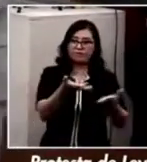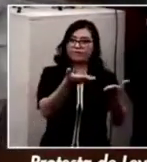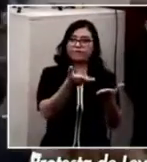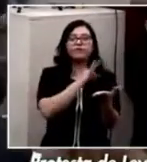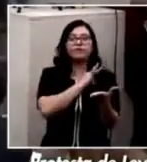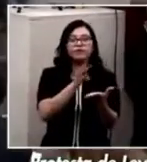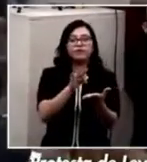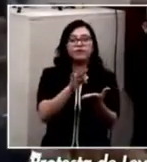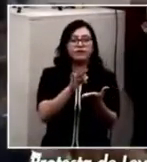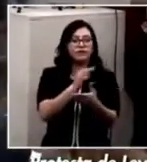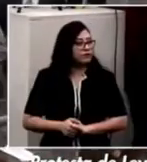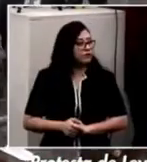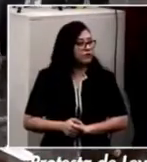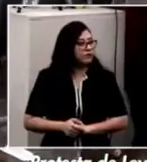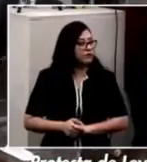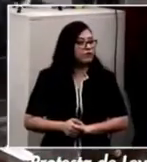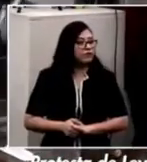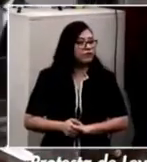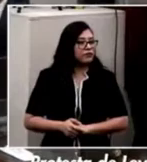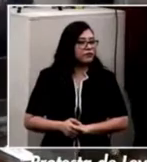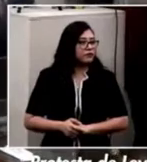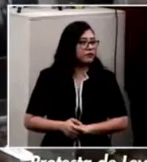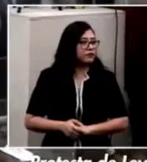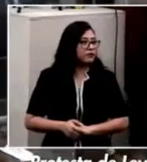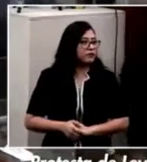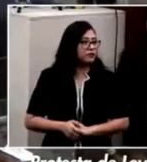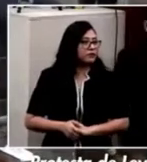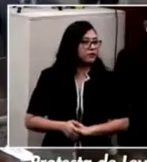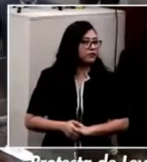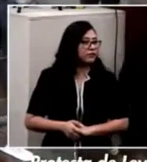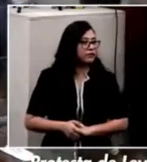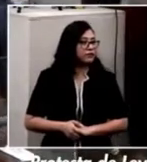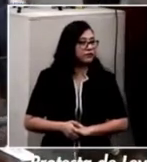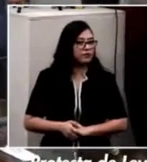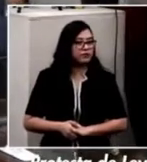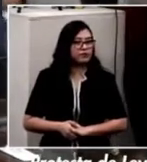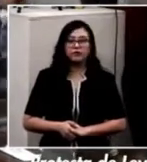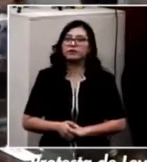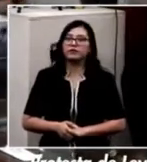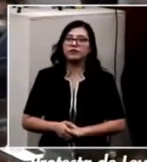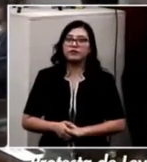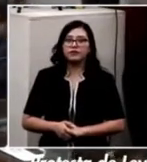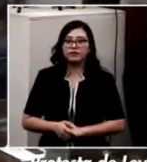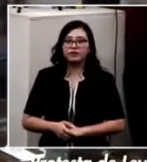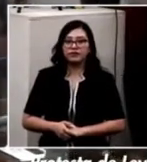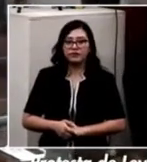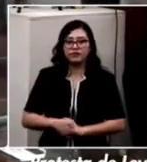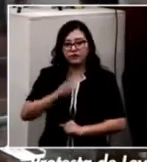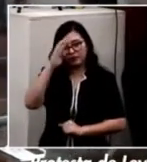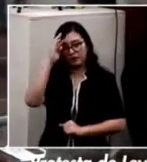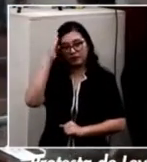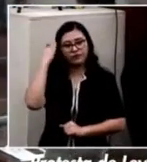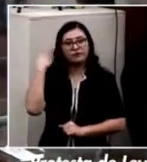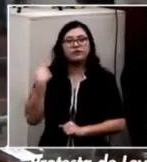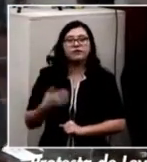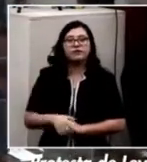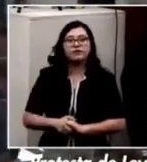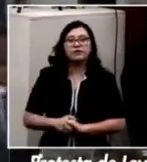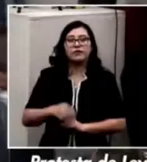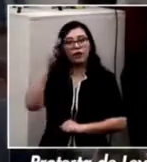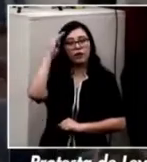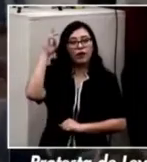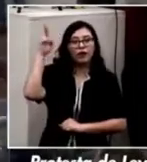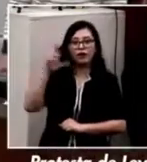los esfuerzos de las diversas prevención, la Guardia Nacional, Secretaría de Seguridad Pública, la Secretaría de la